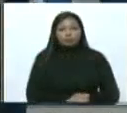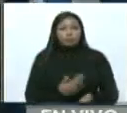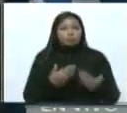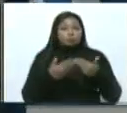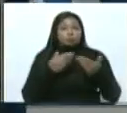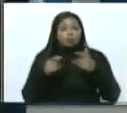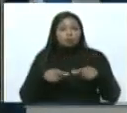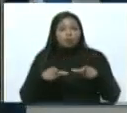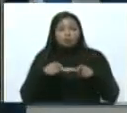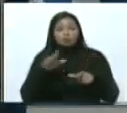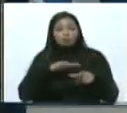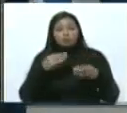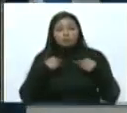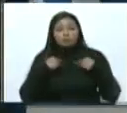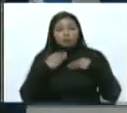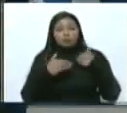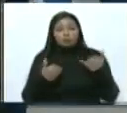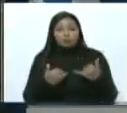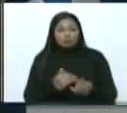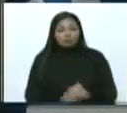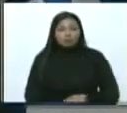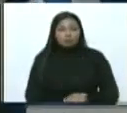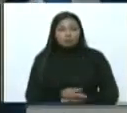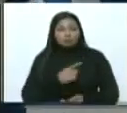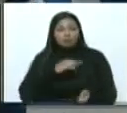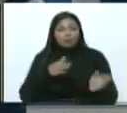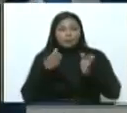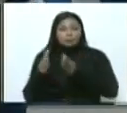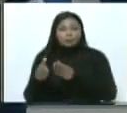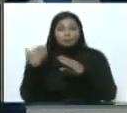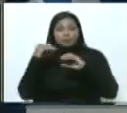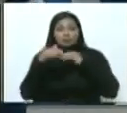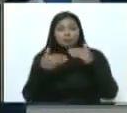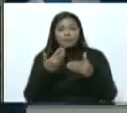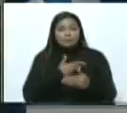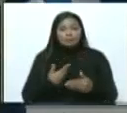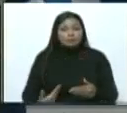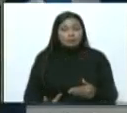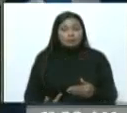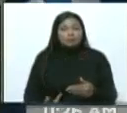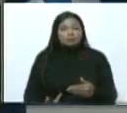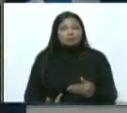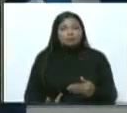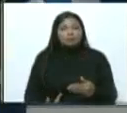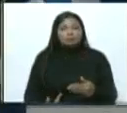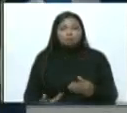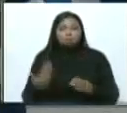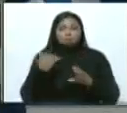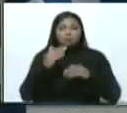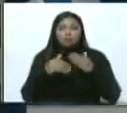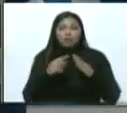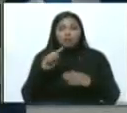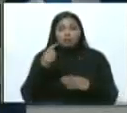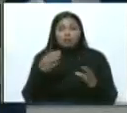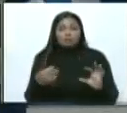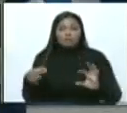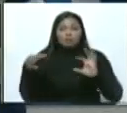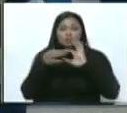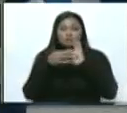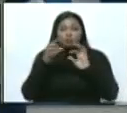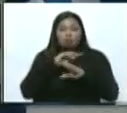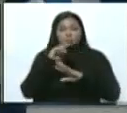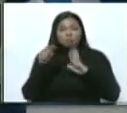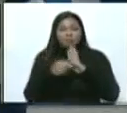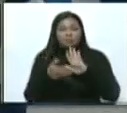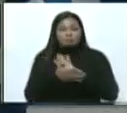Independientemente de eso, obviamente que a partir del mensaje que da el ciudadano presidente y la unificación absoluta